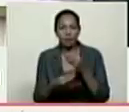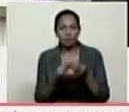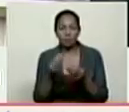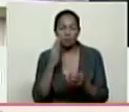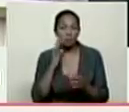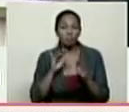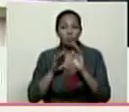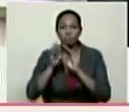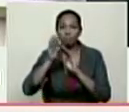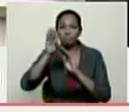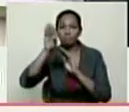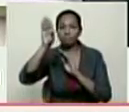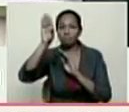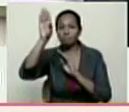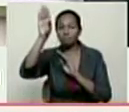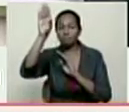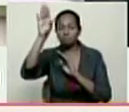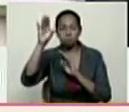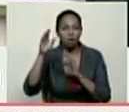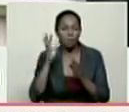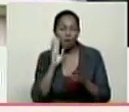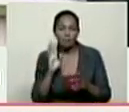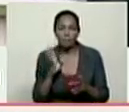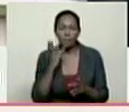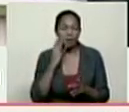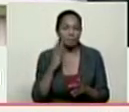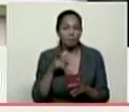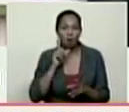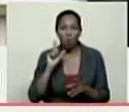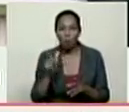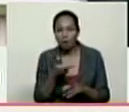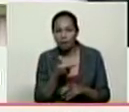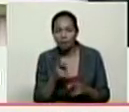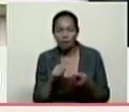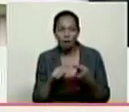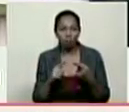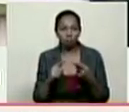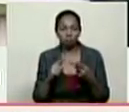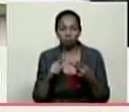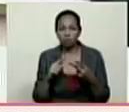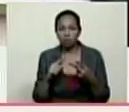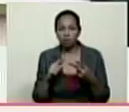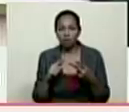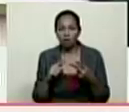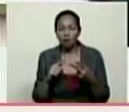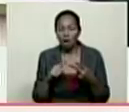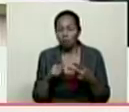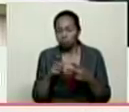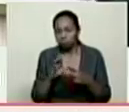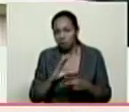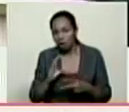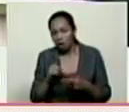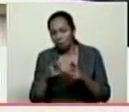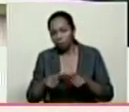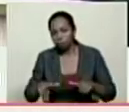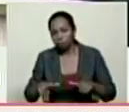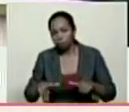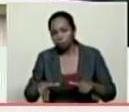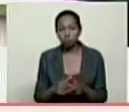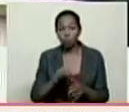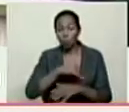a las grandes ciudades, a Guarenas, Guatire, a Caracas, a la conurbanidad de la ciudad de Caracas. Fue un